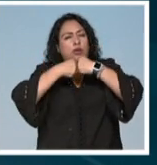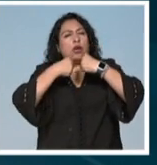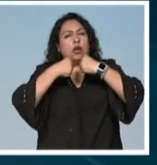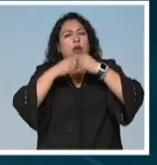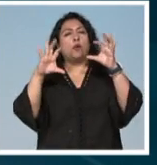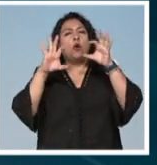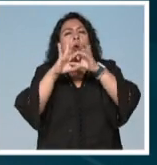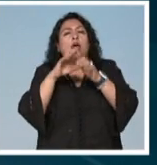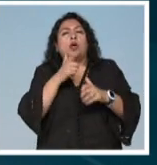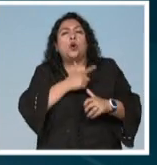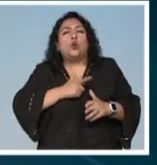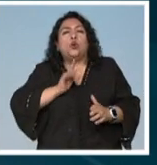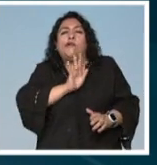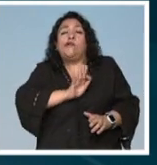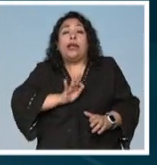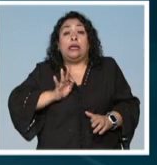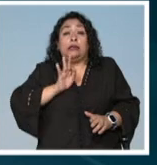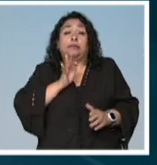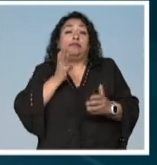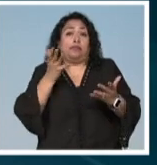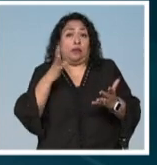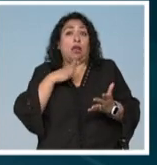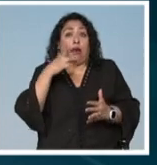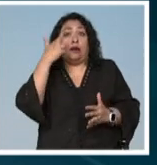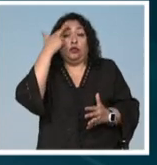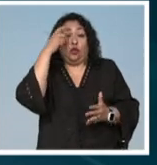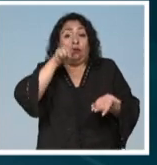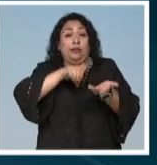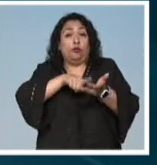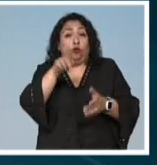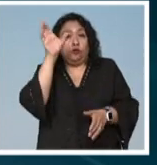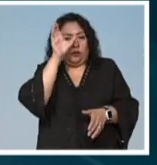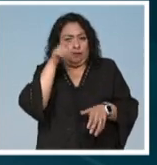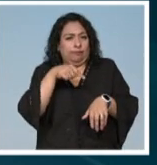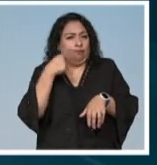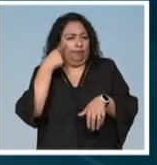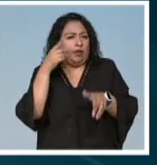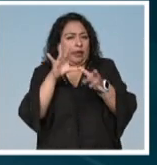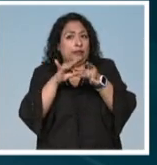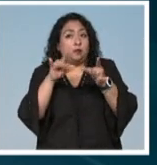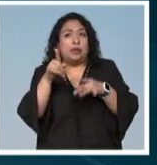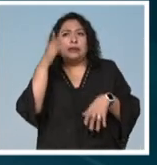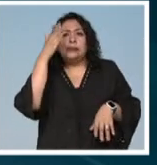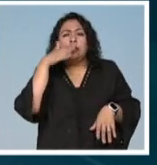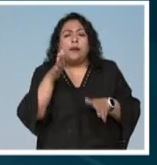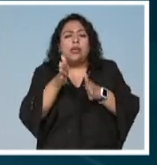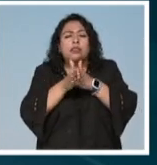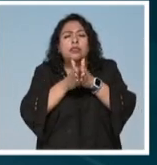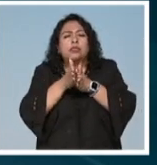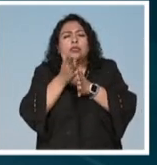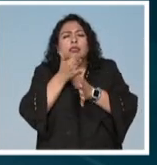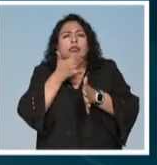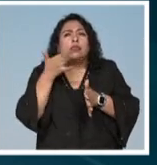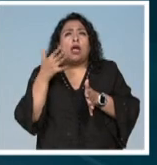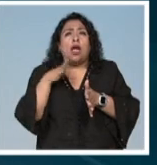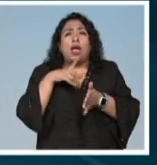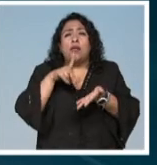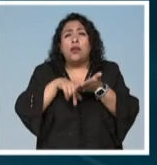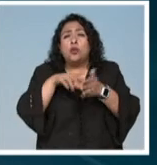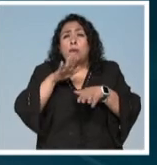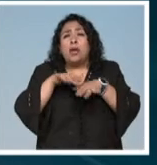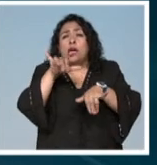relacionadas con el placer y la felicidad. De hecho, existen razones científicas que lo justifican. Se sabe que este manjar tiene más de 300